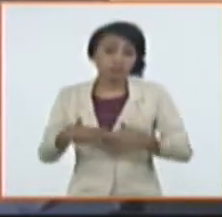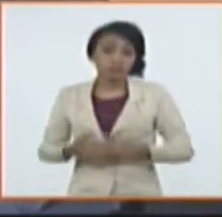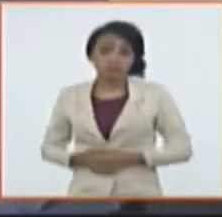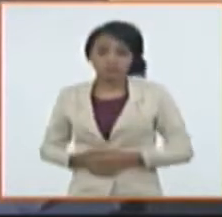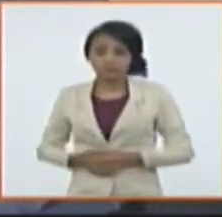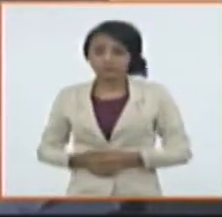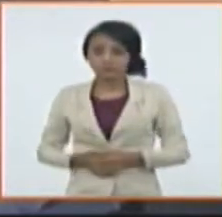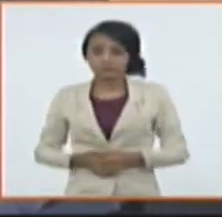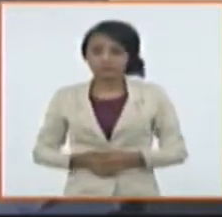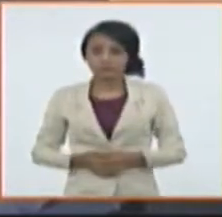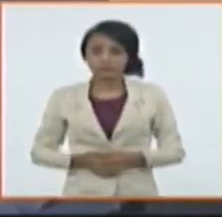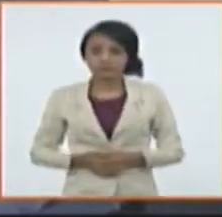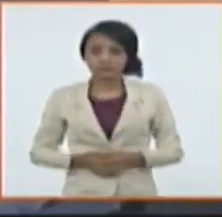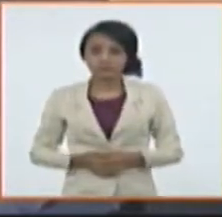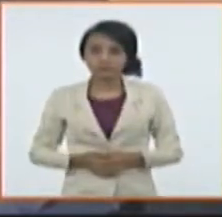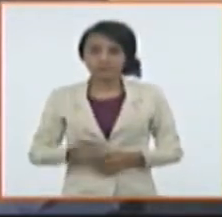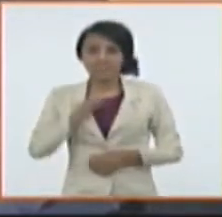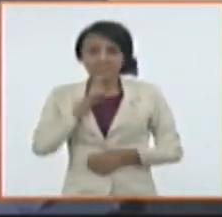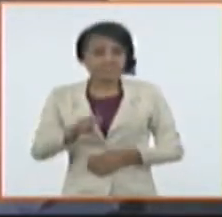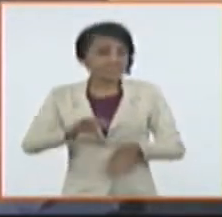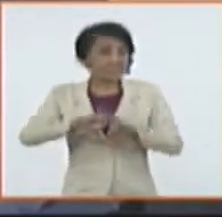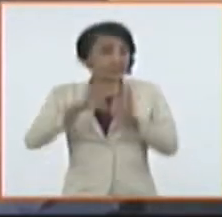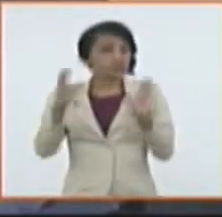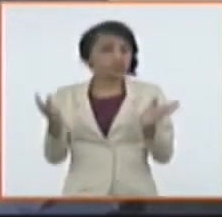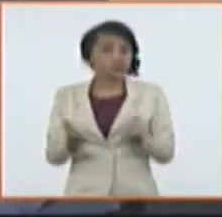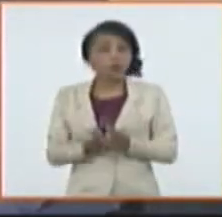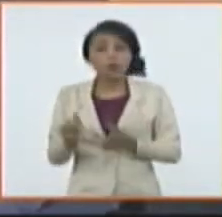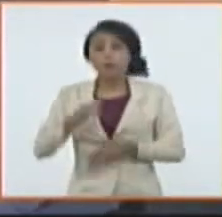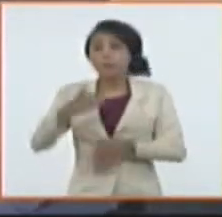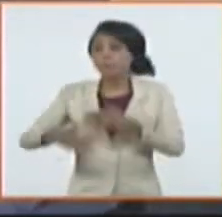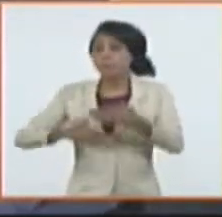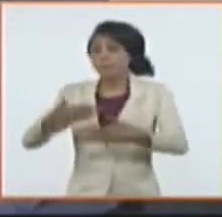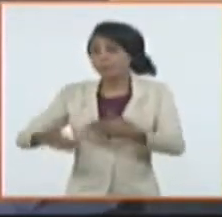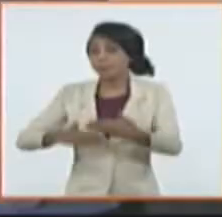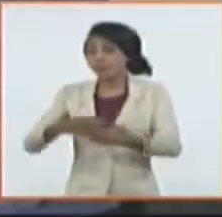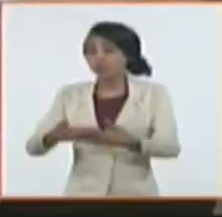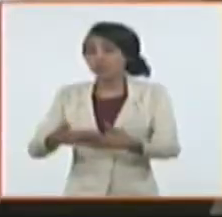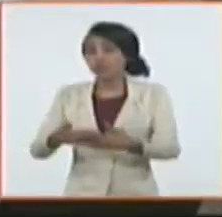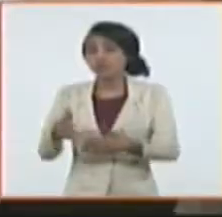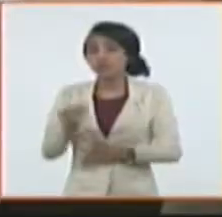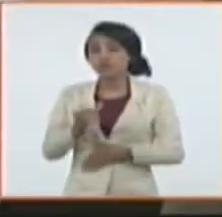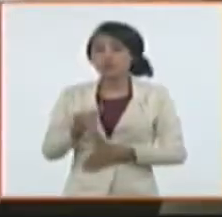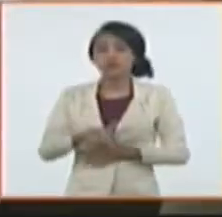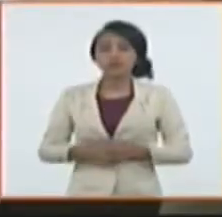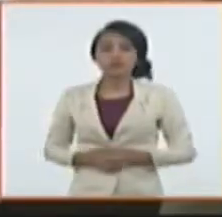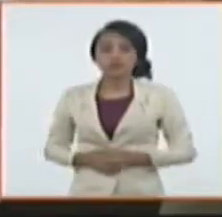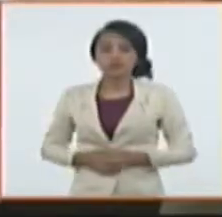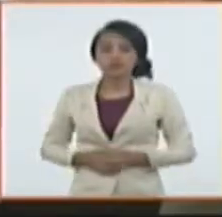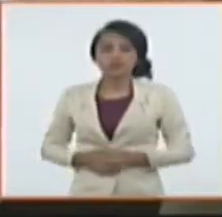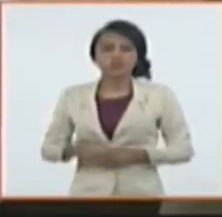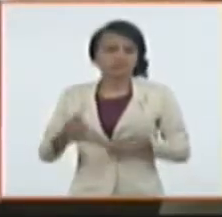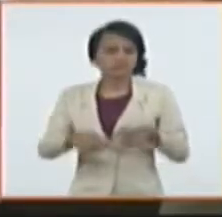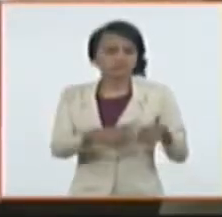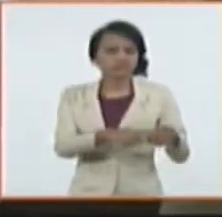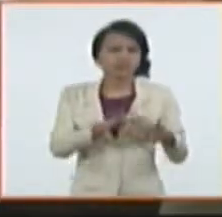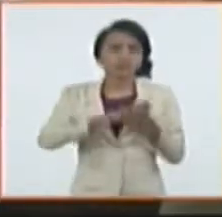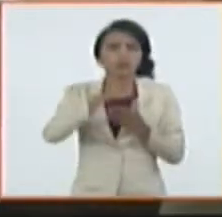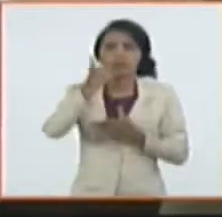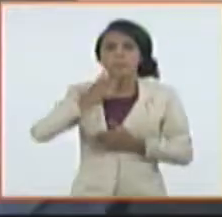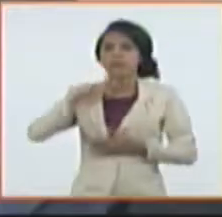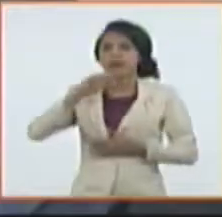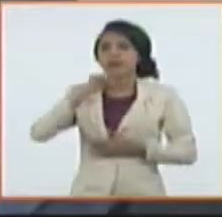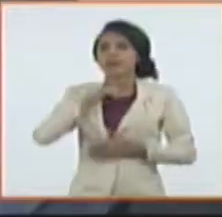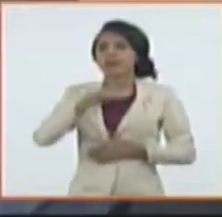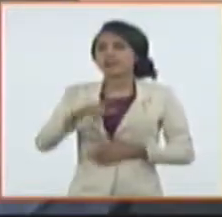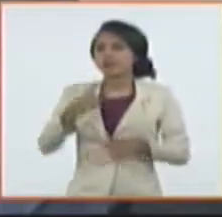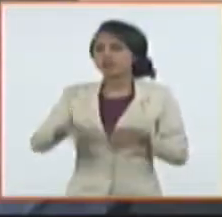No han sido difíciles todos los sucesos que hemos tenido migratorios cuando han existido éxodos masivos como el del Mariel, como Camarioca. No fue difícil la